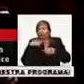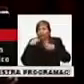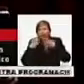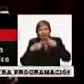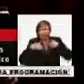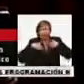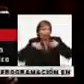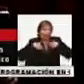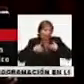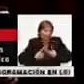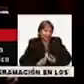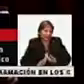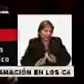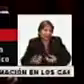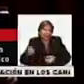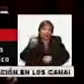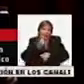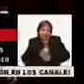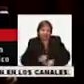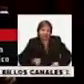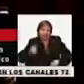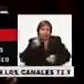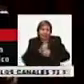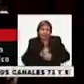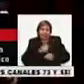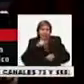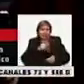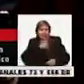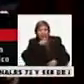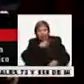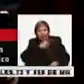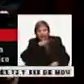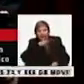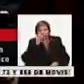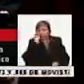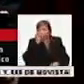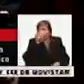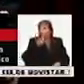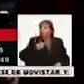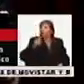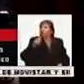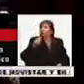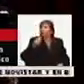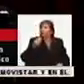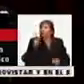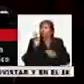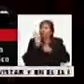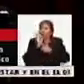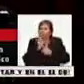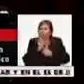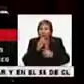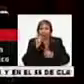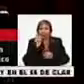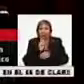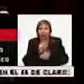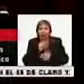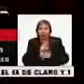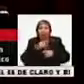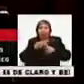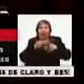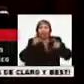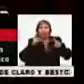y cansadísimas jornadas en las que este anciano parecía un joven, nos enseñaron a mirar el país de otra